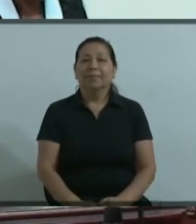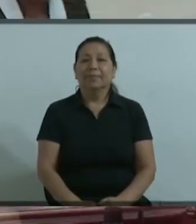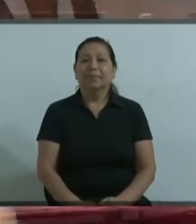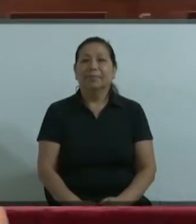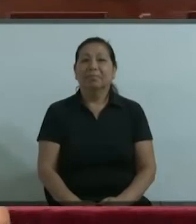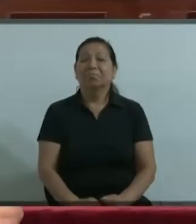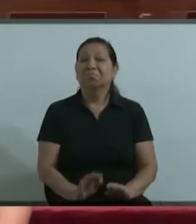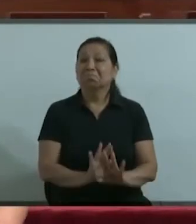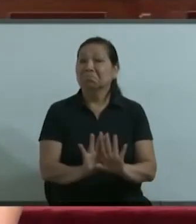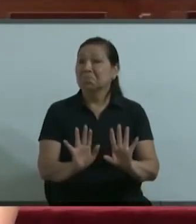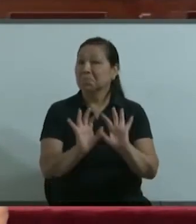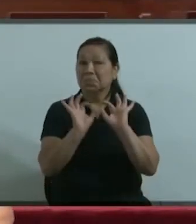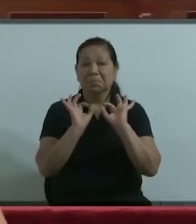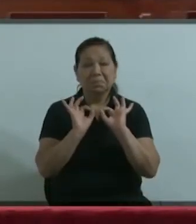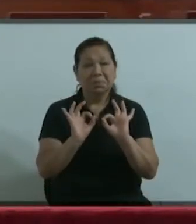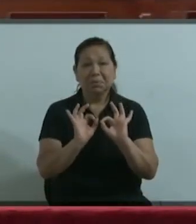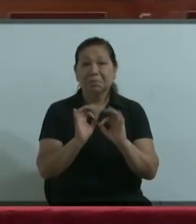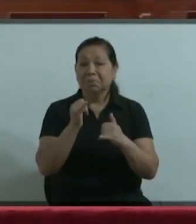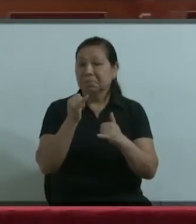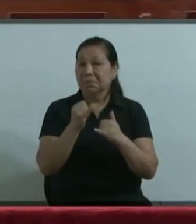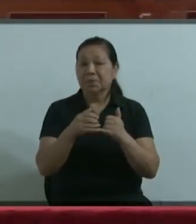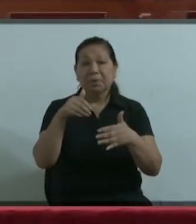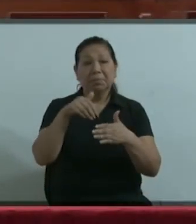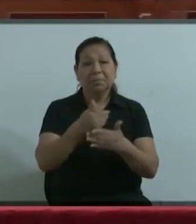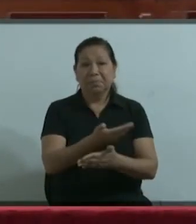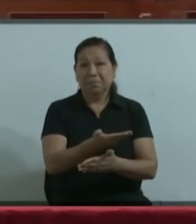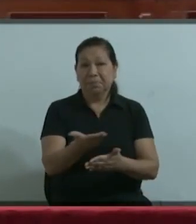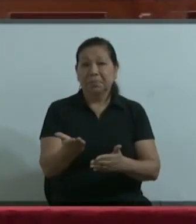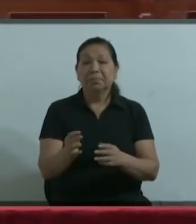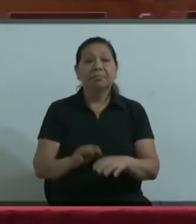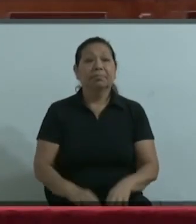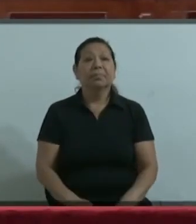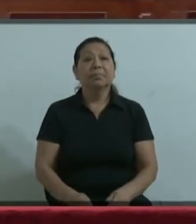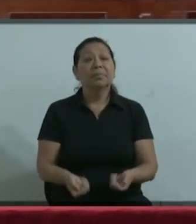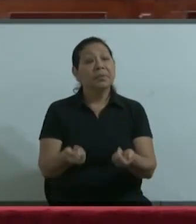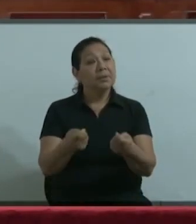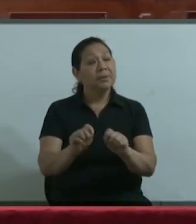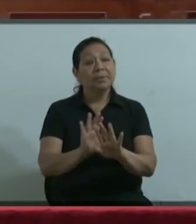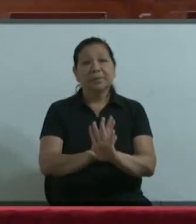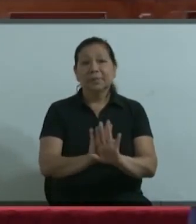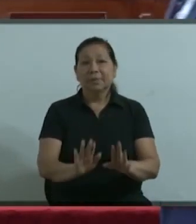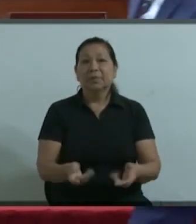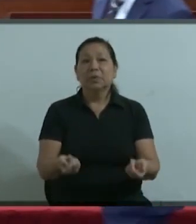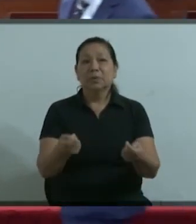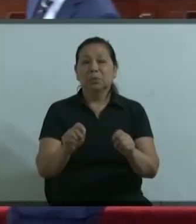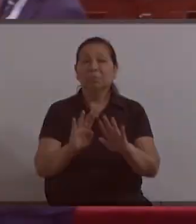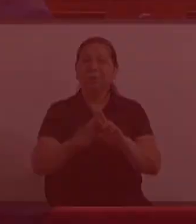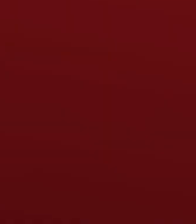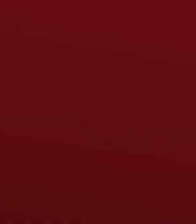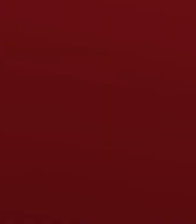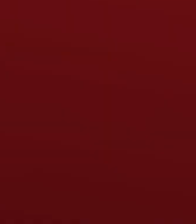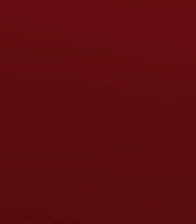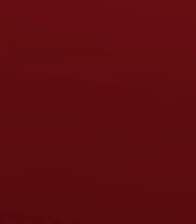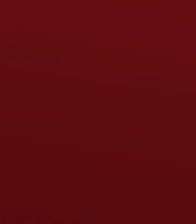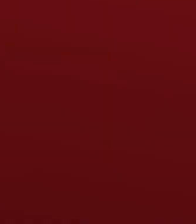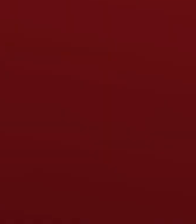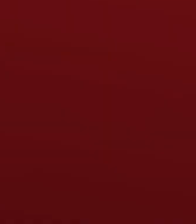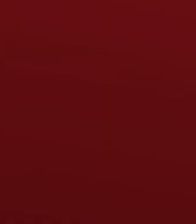vista las causas que dan al botón la audiencia ha concluido se levanta la sesión